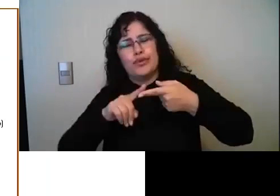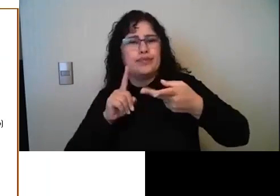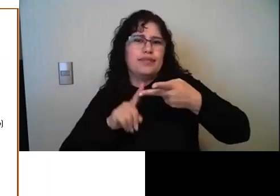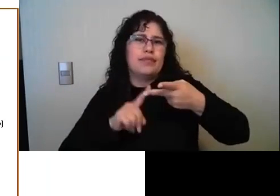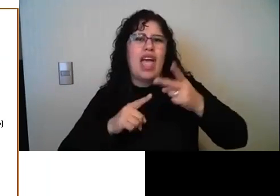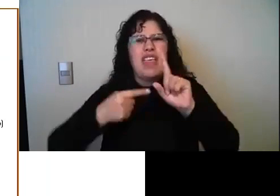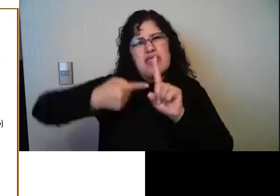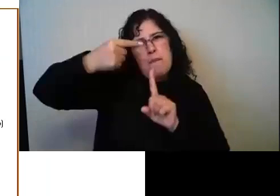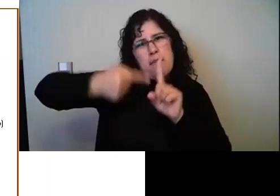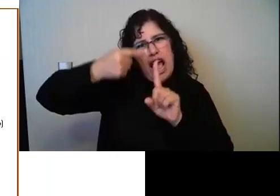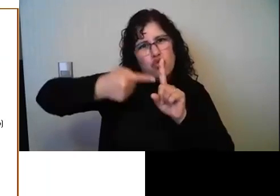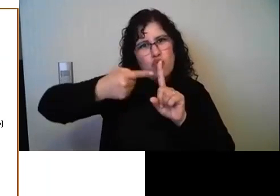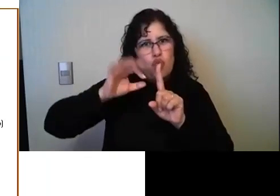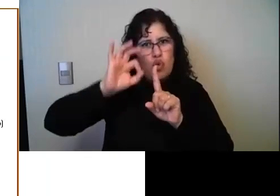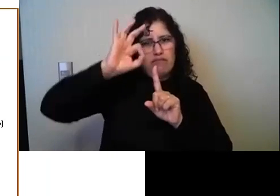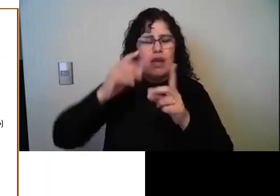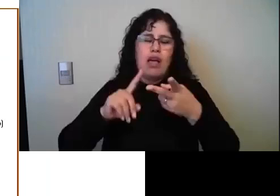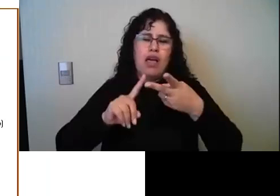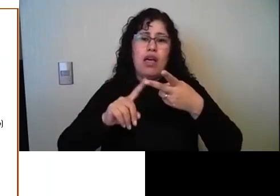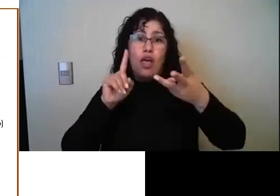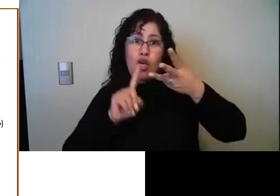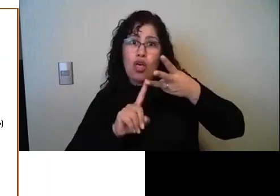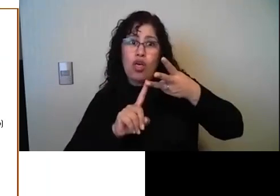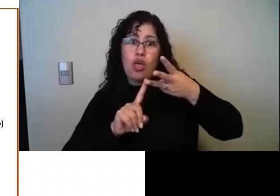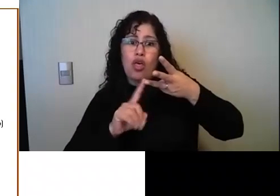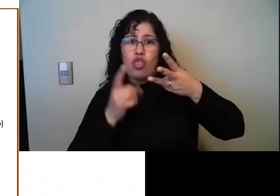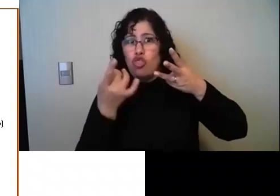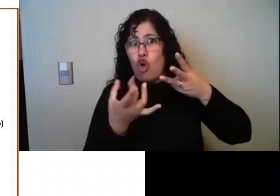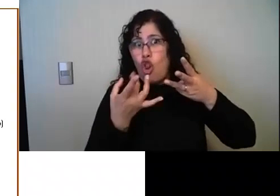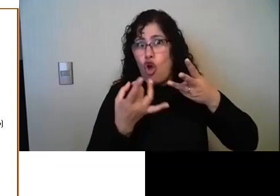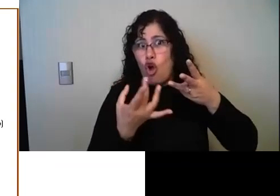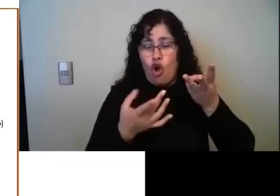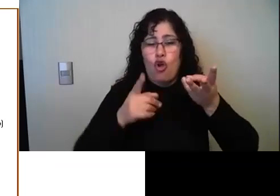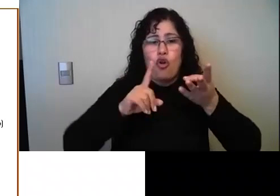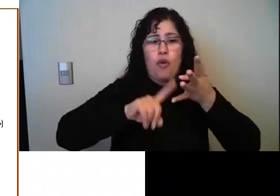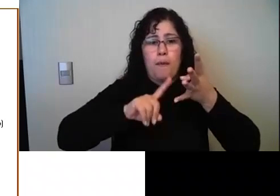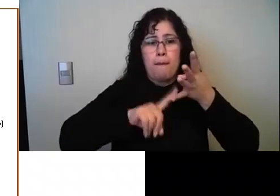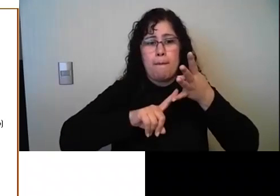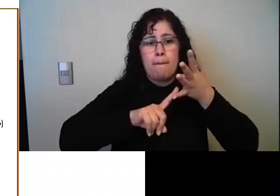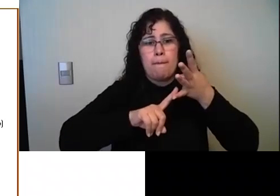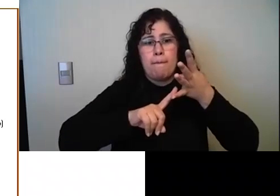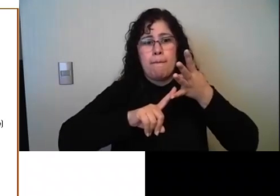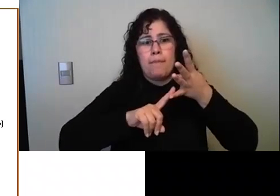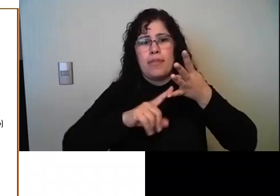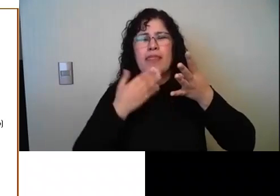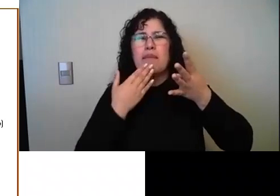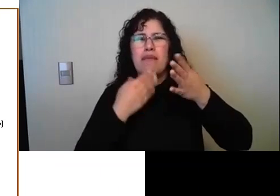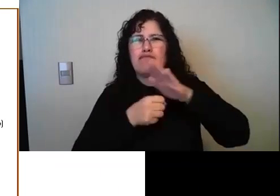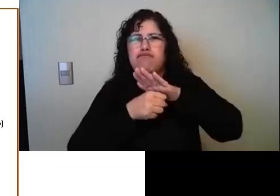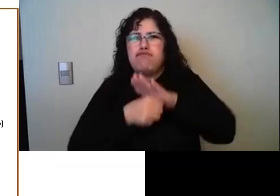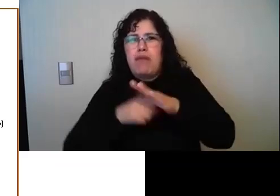temperatura, dolor, o sea, la vía termoalgésica, y en este caso cuando ejercemos presión sobre la